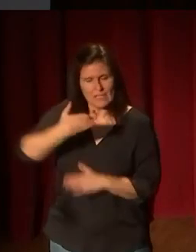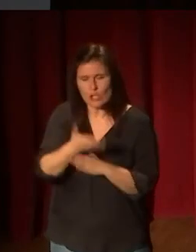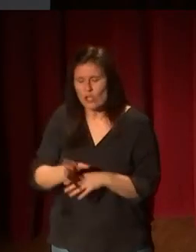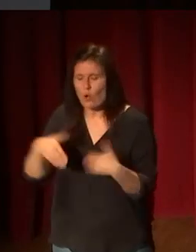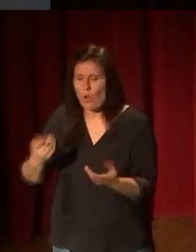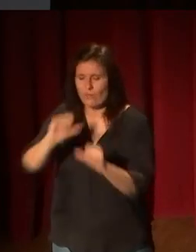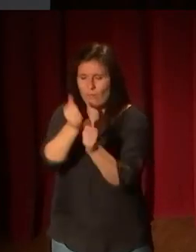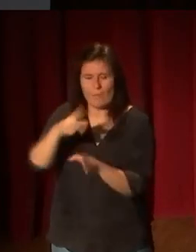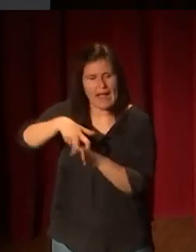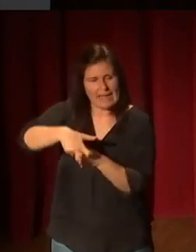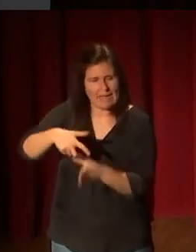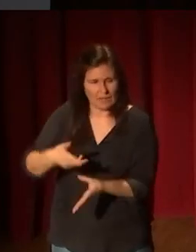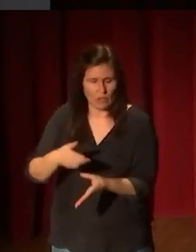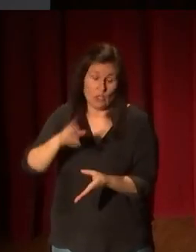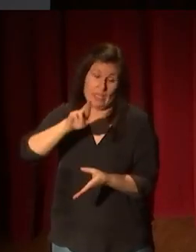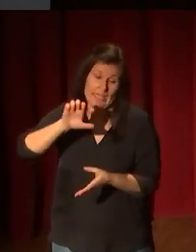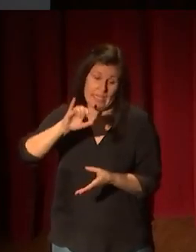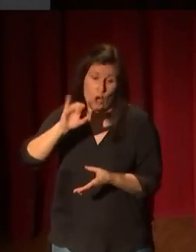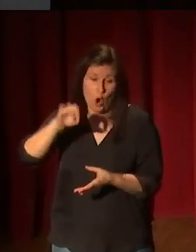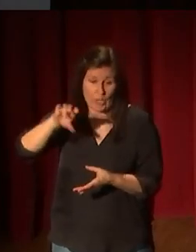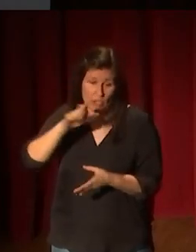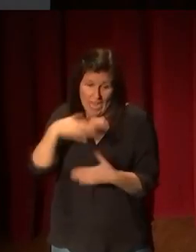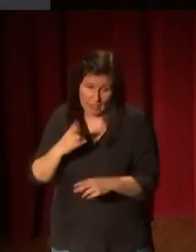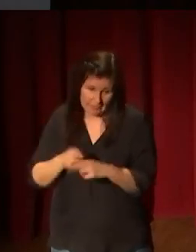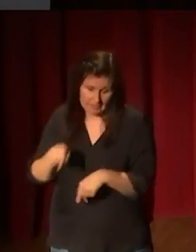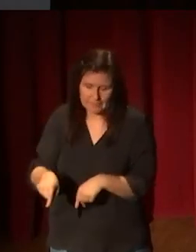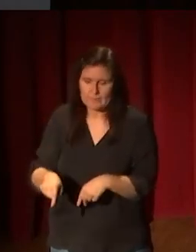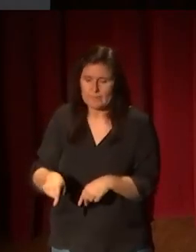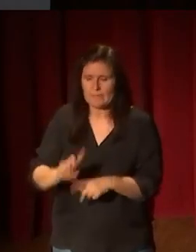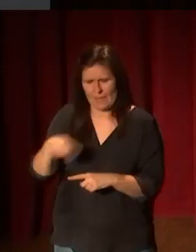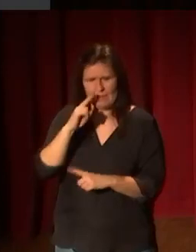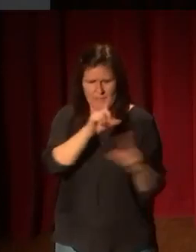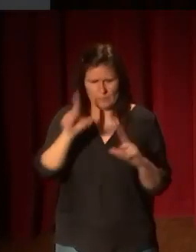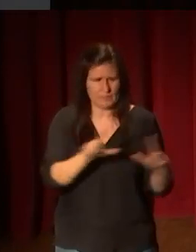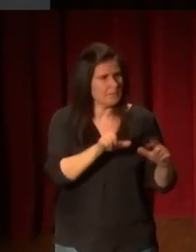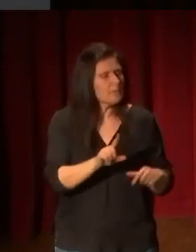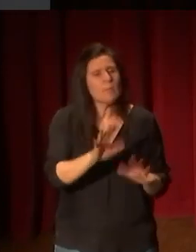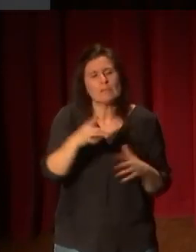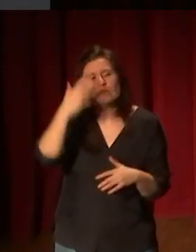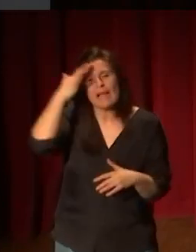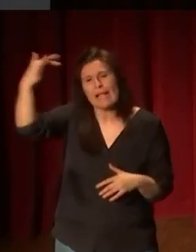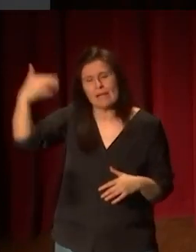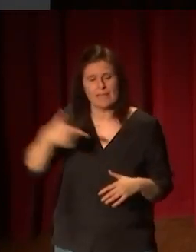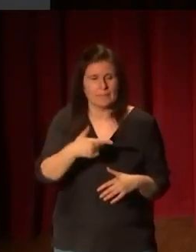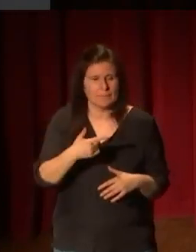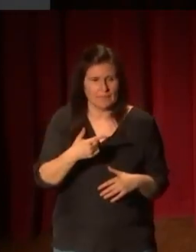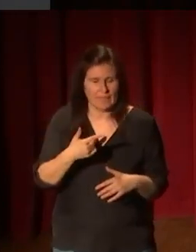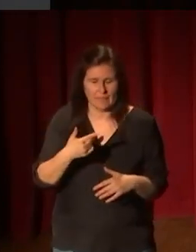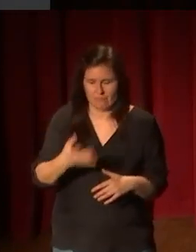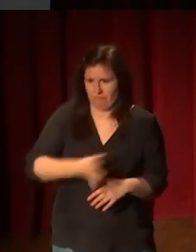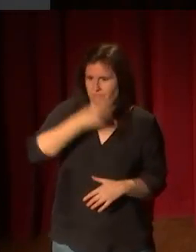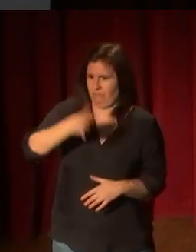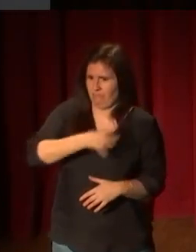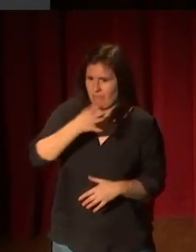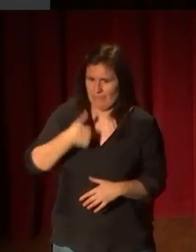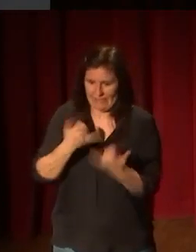rejoneo de lo que veremos también algunas instantáneas no bueno para que se haga ni idea del esplendor de estas